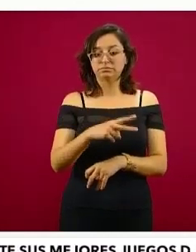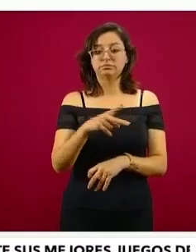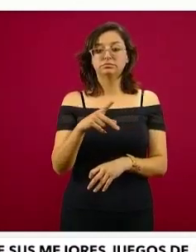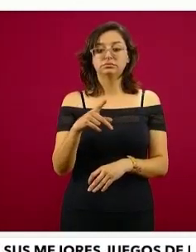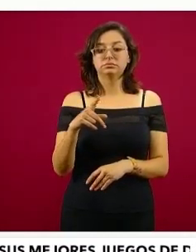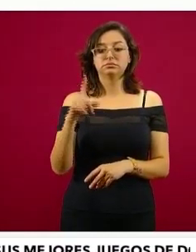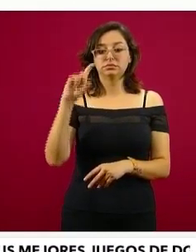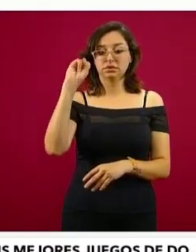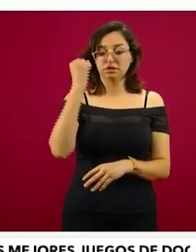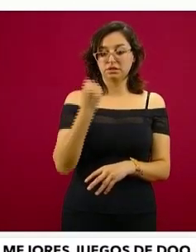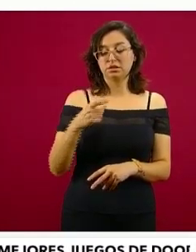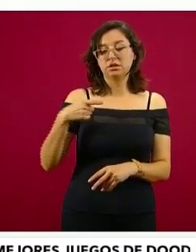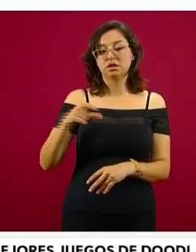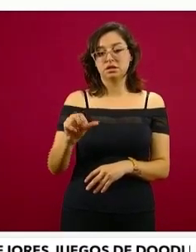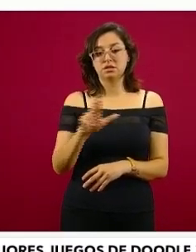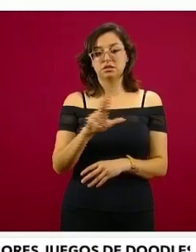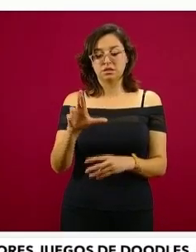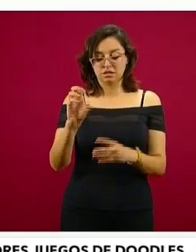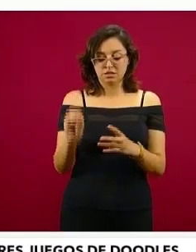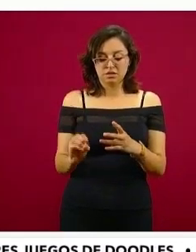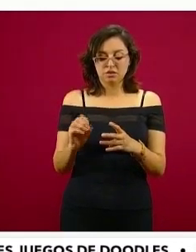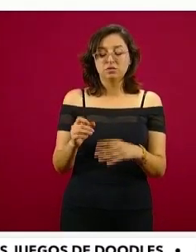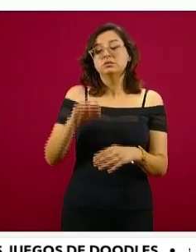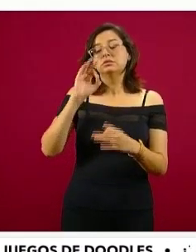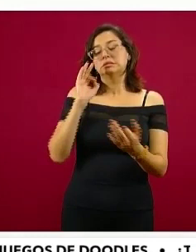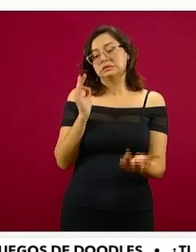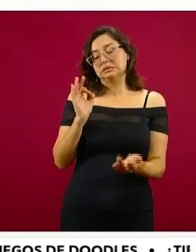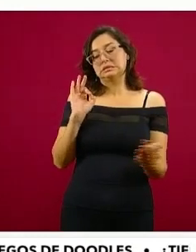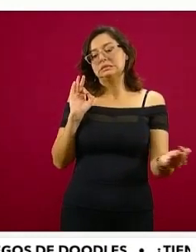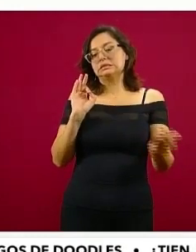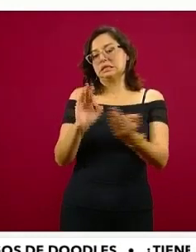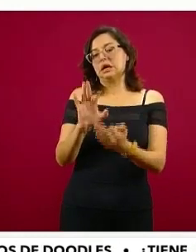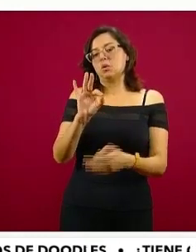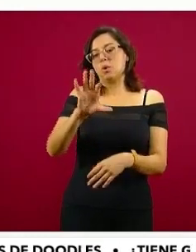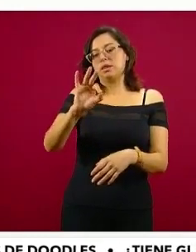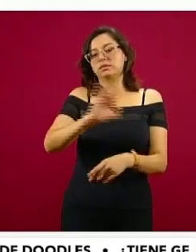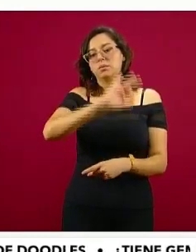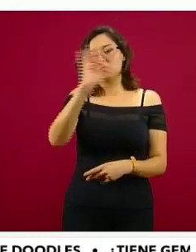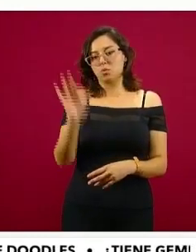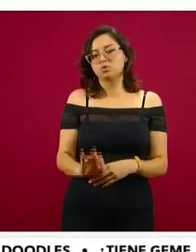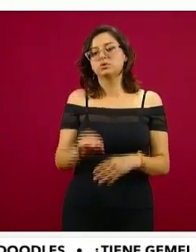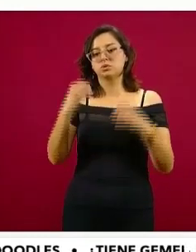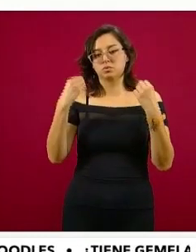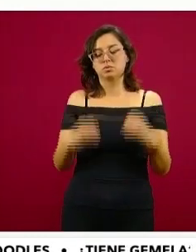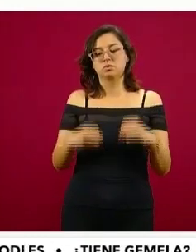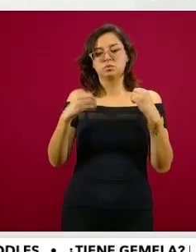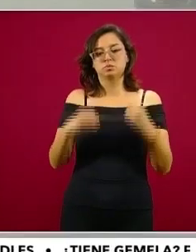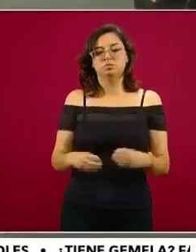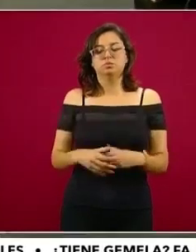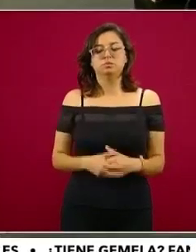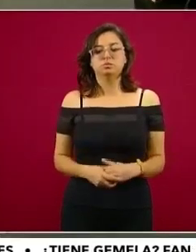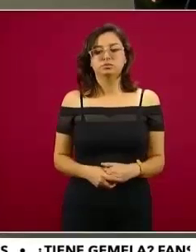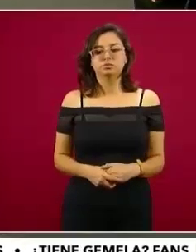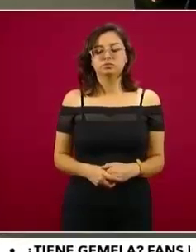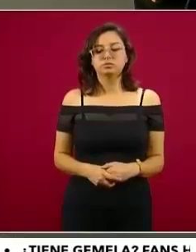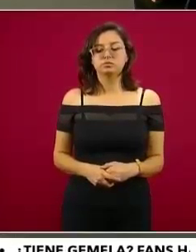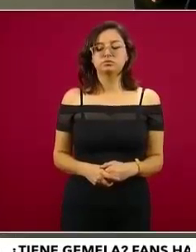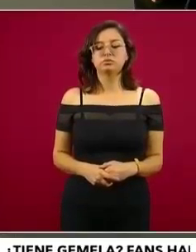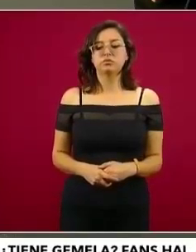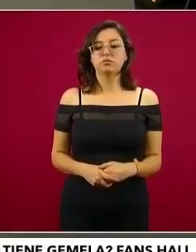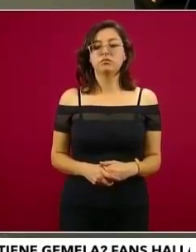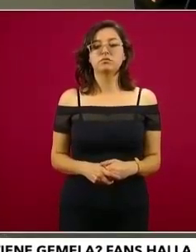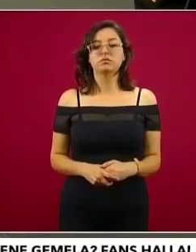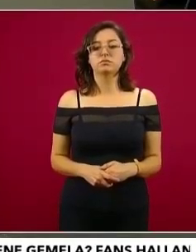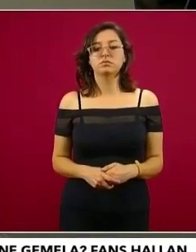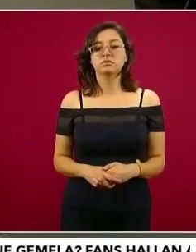Roo, prácticamente cerca o por encima de un 40% de esta ocupación. Vemos al final